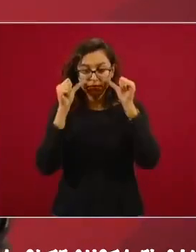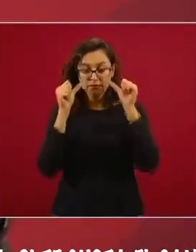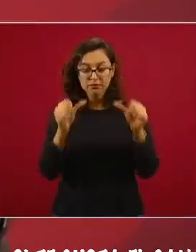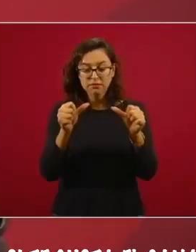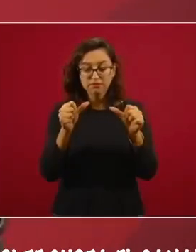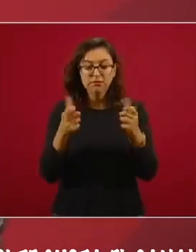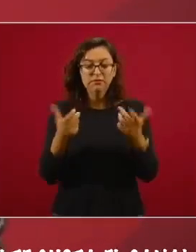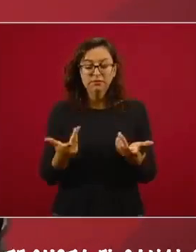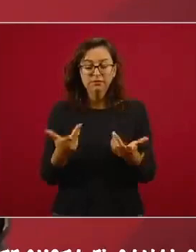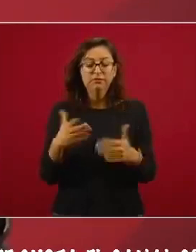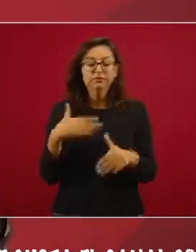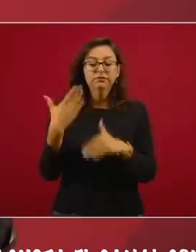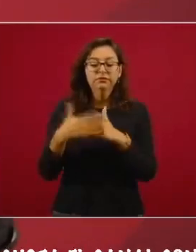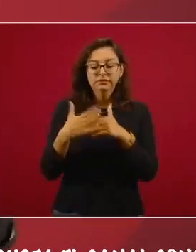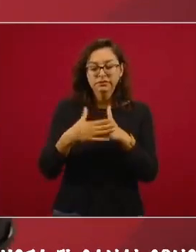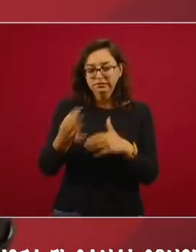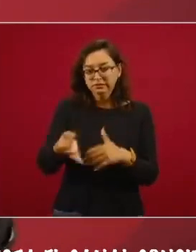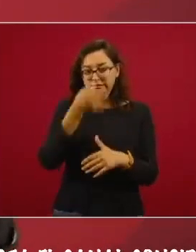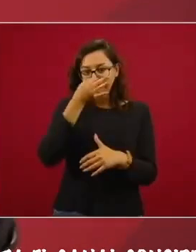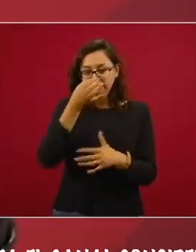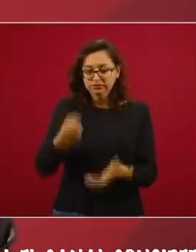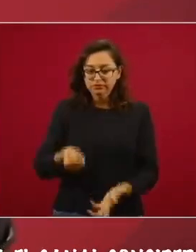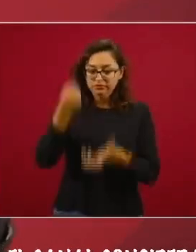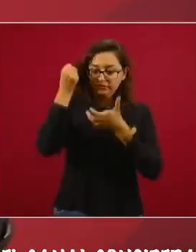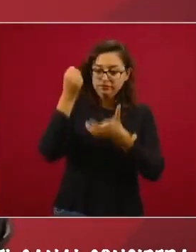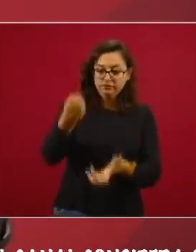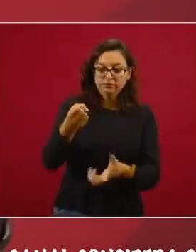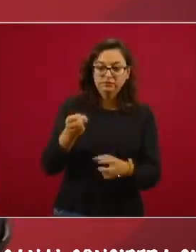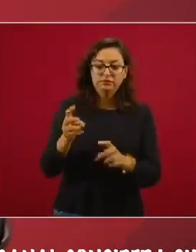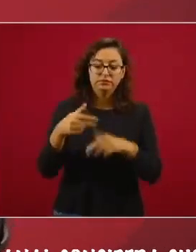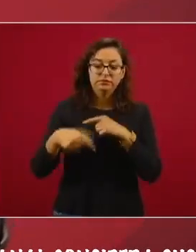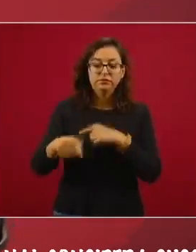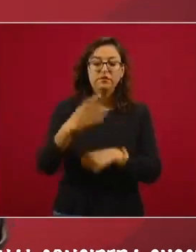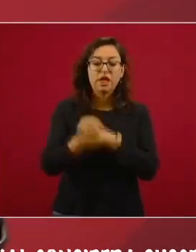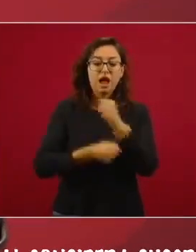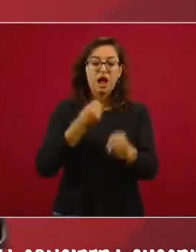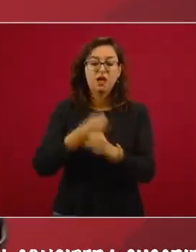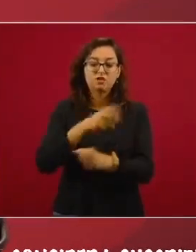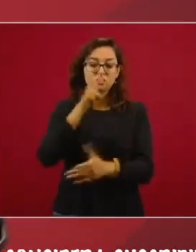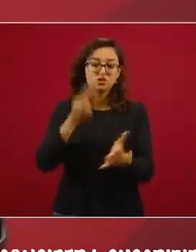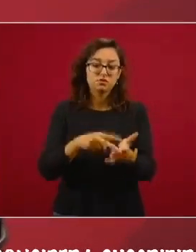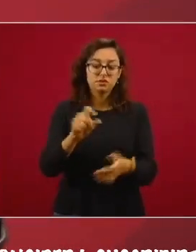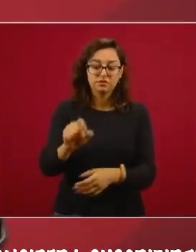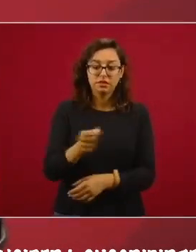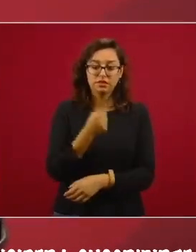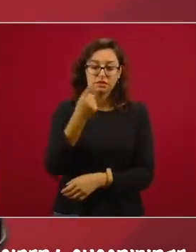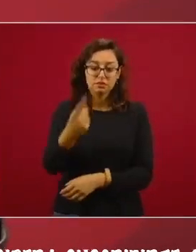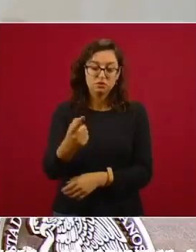el presupuesto, por la aprobación del presupuesto del año próximo,